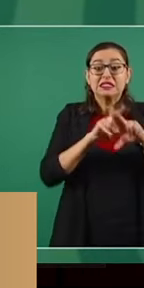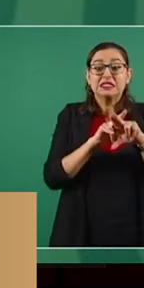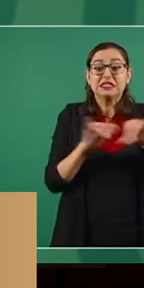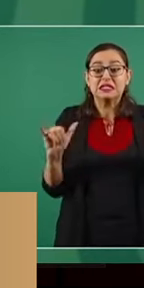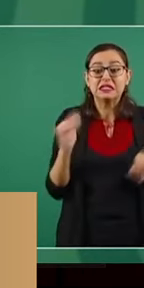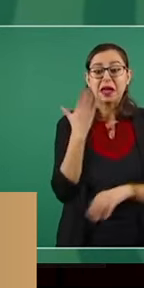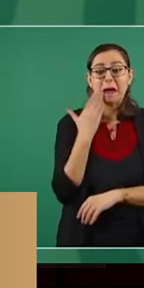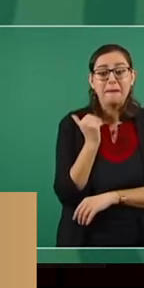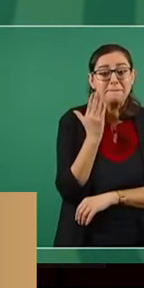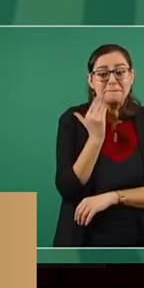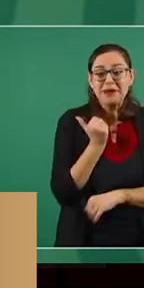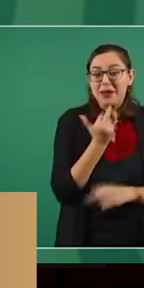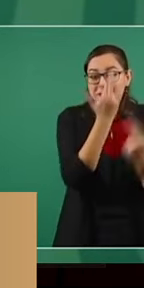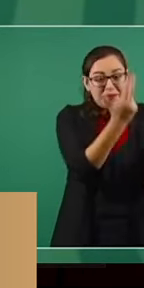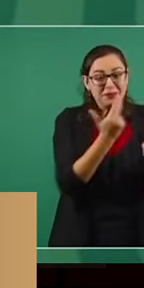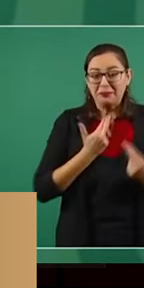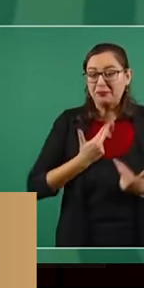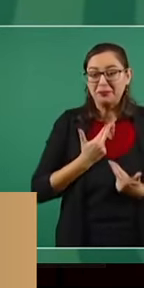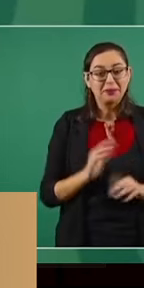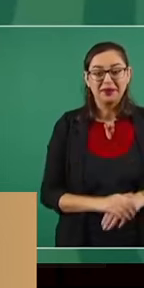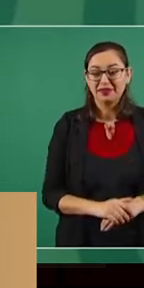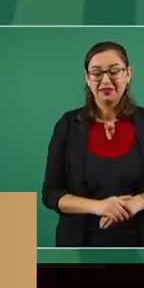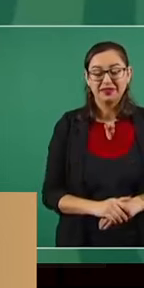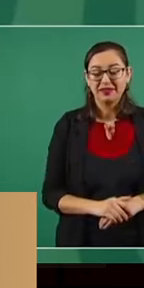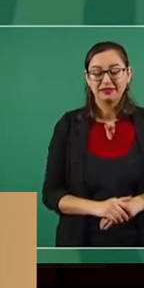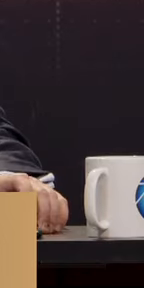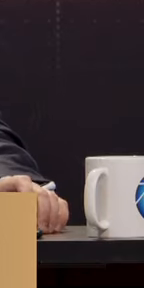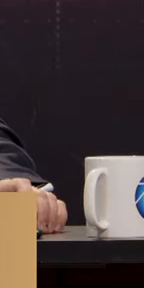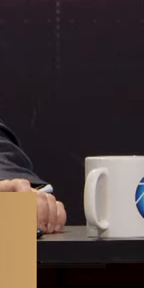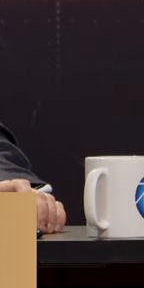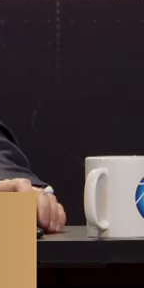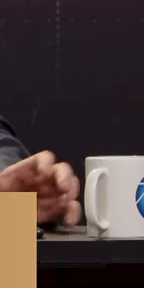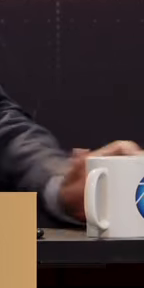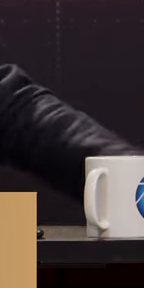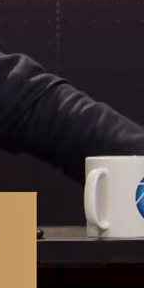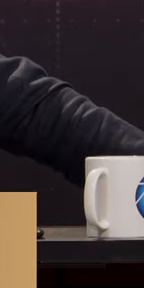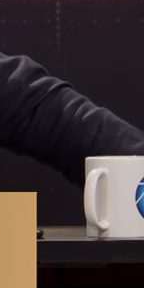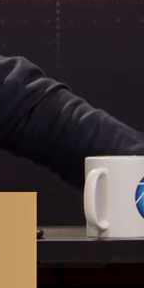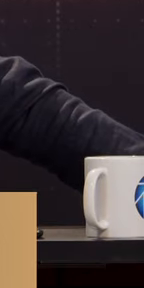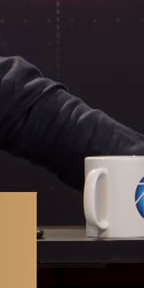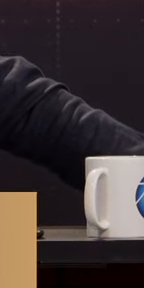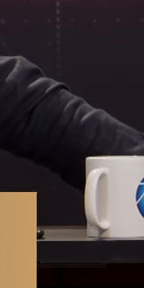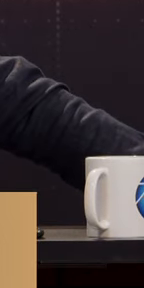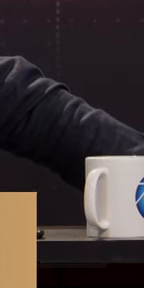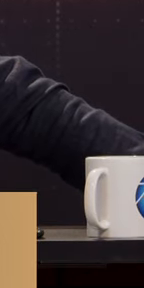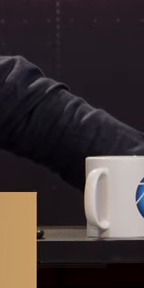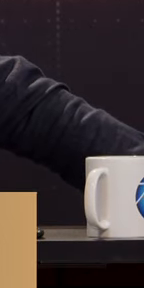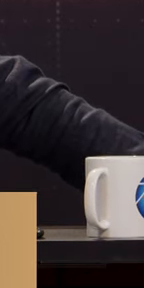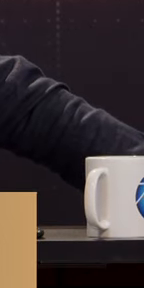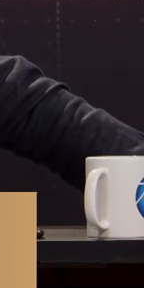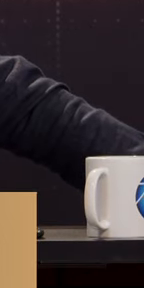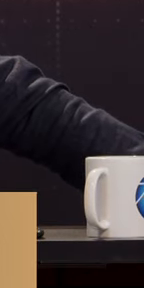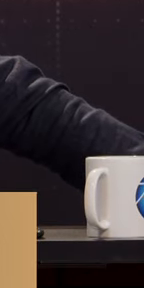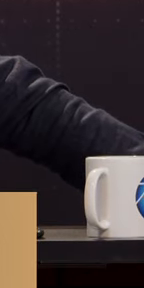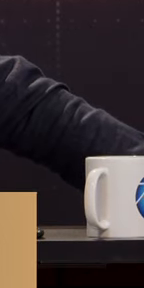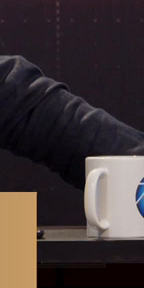la propia inutilidad de manejo del Estado. Está clarísimo, porque cuando tienes problemas internos, lo mejor es inventarse un